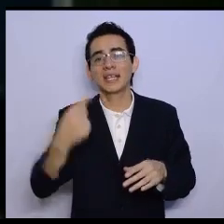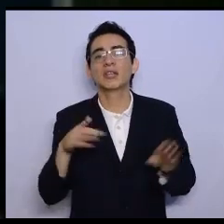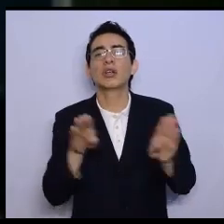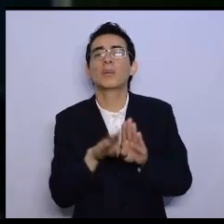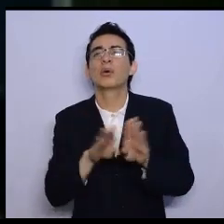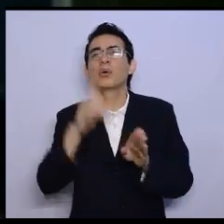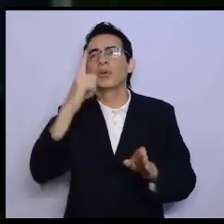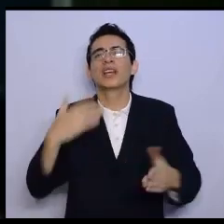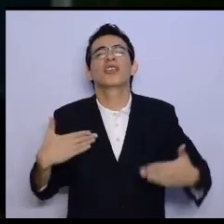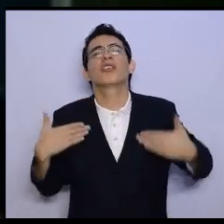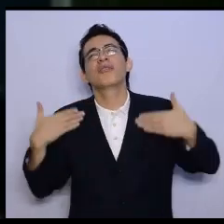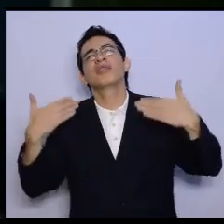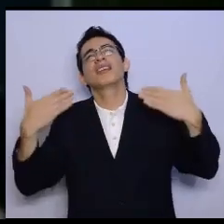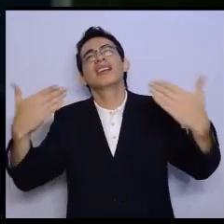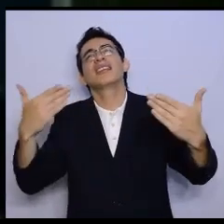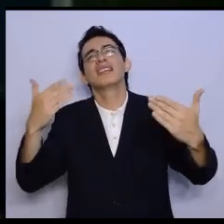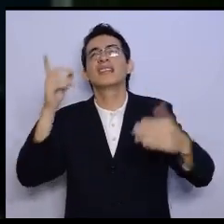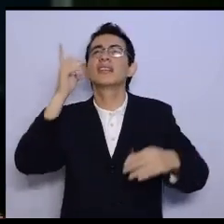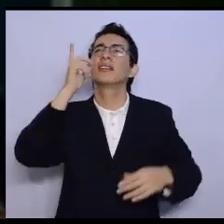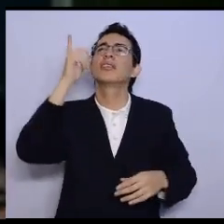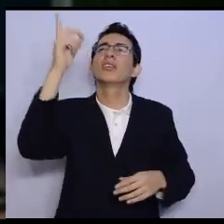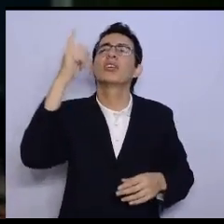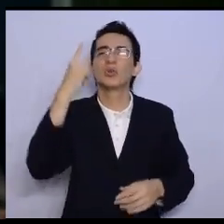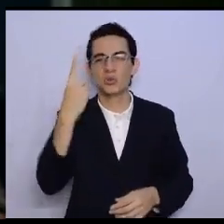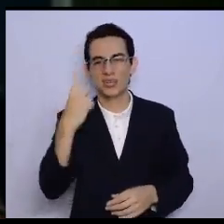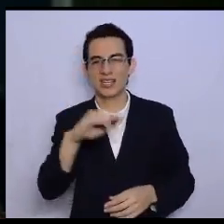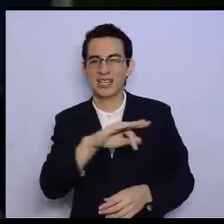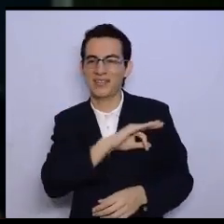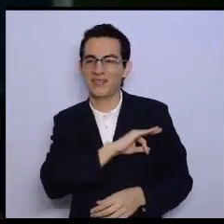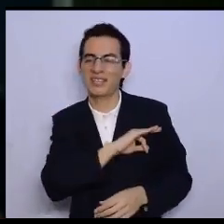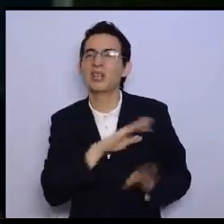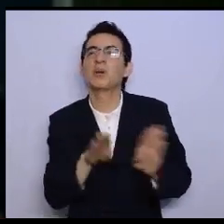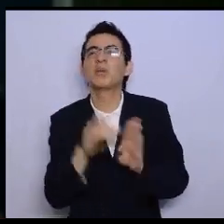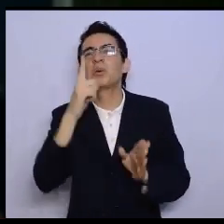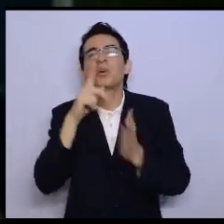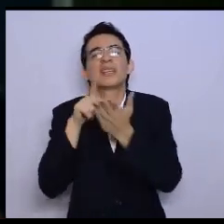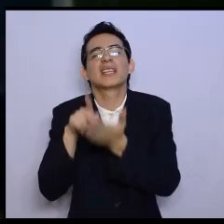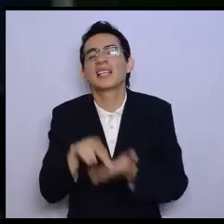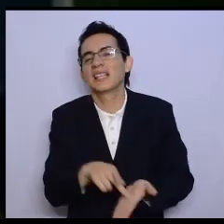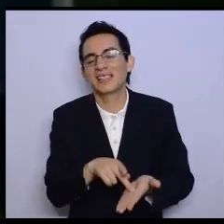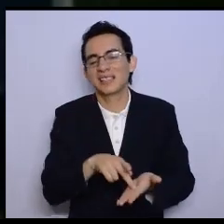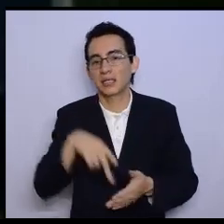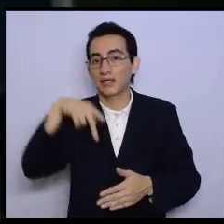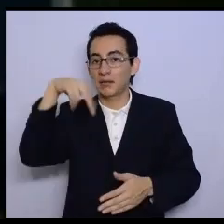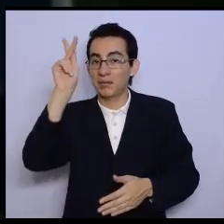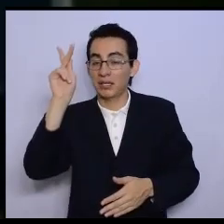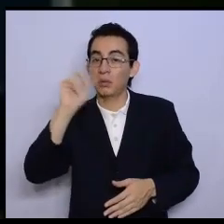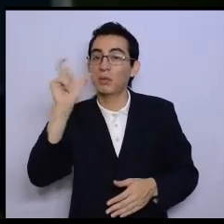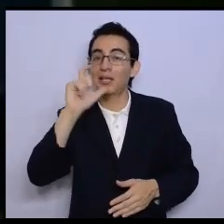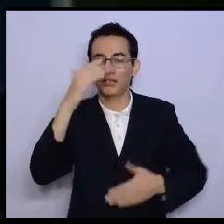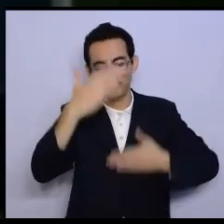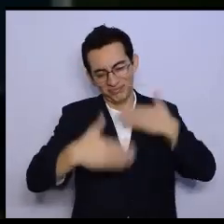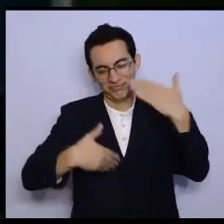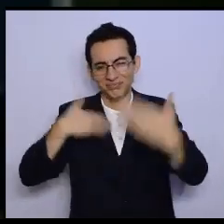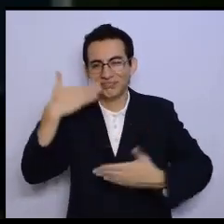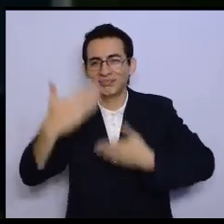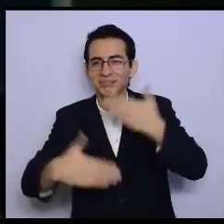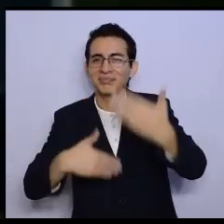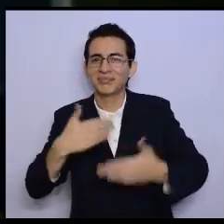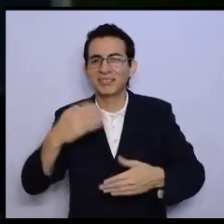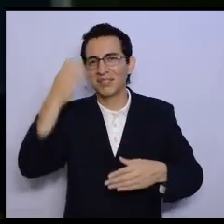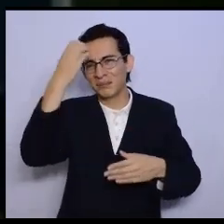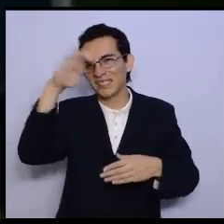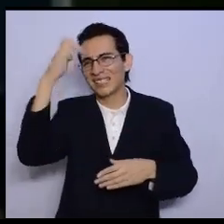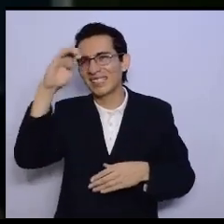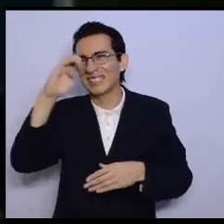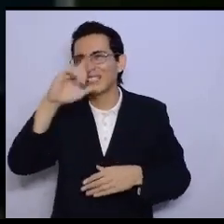una confianza en Dios, una fe de un quilate. Pero a medida que fue pasando experiencias que lo hicieron